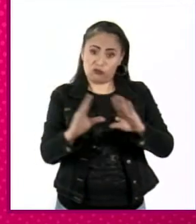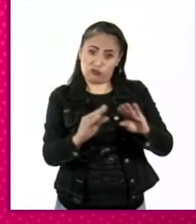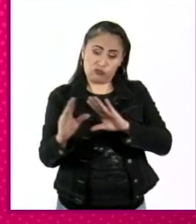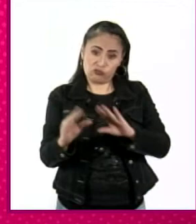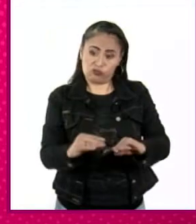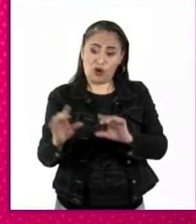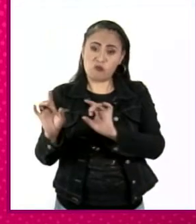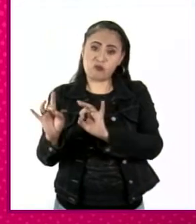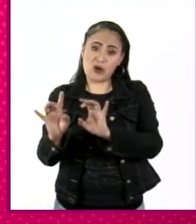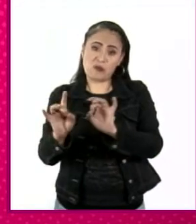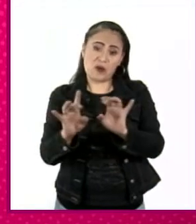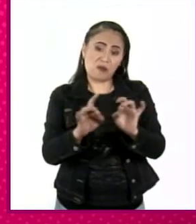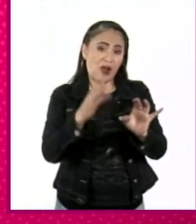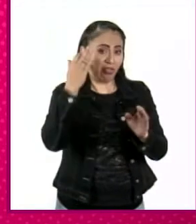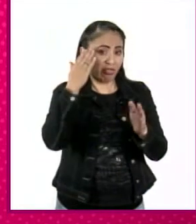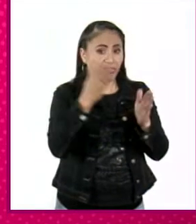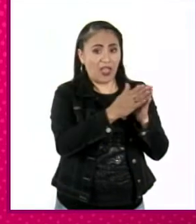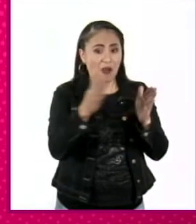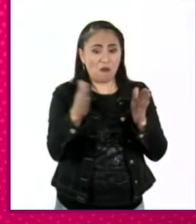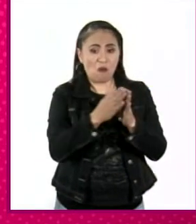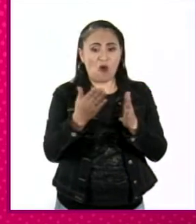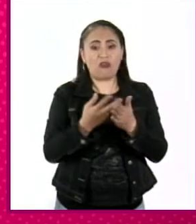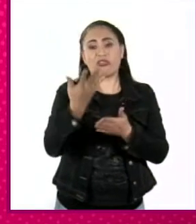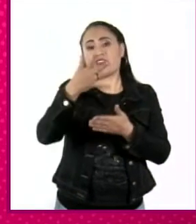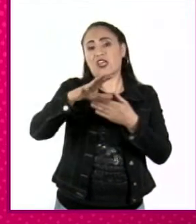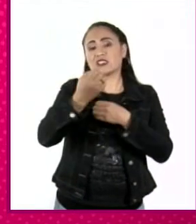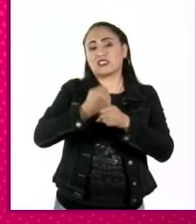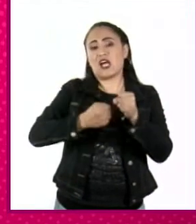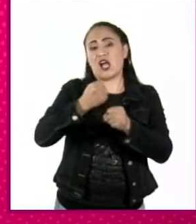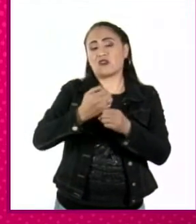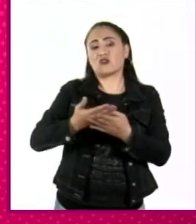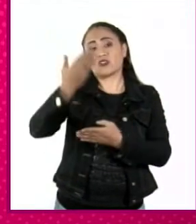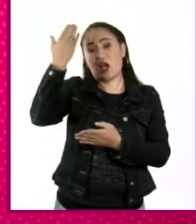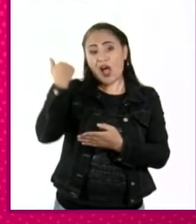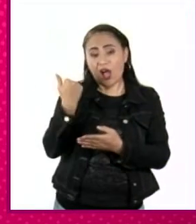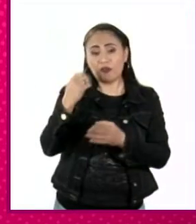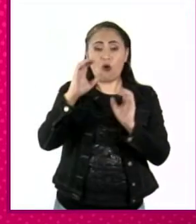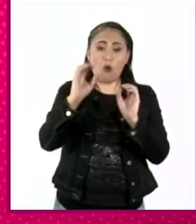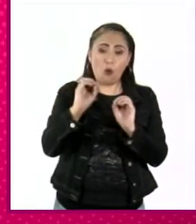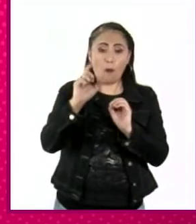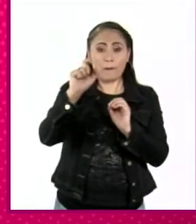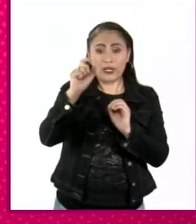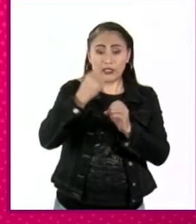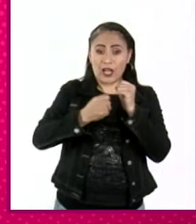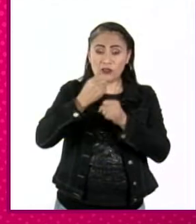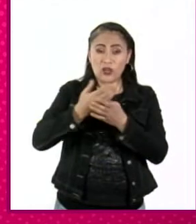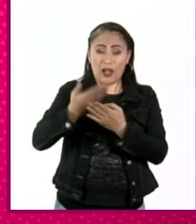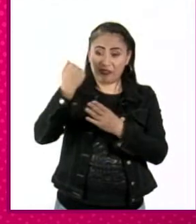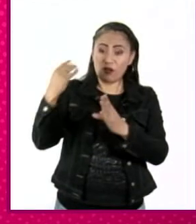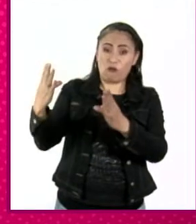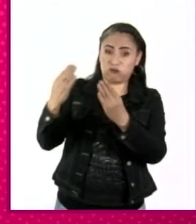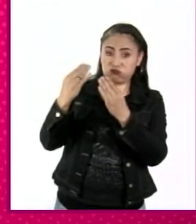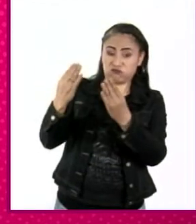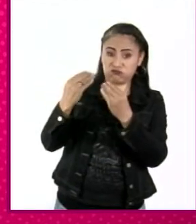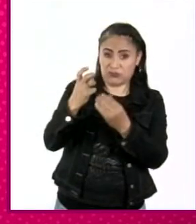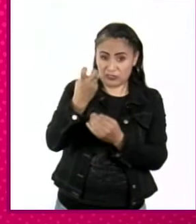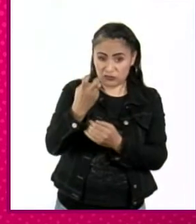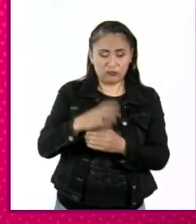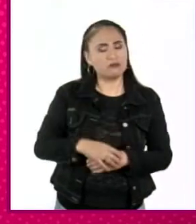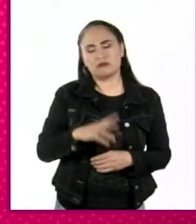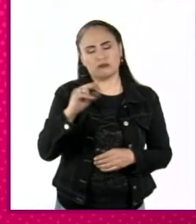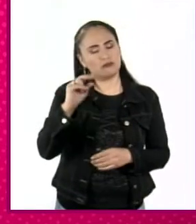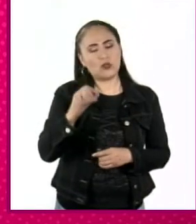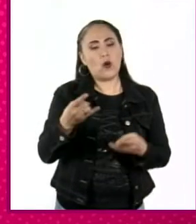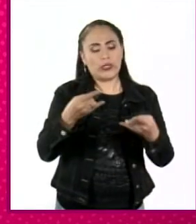sucedió hace 10 años, hace 20 años. La historia es más que todo una materia que nos